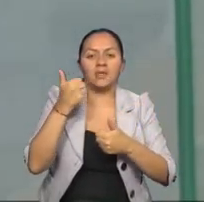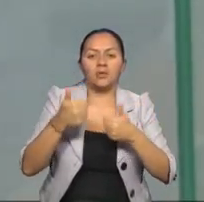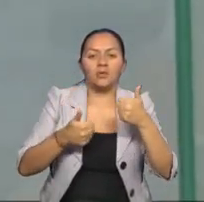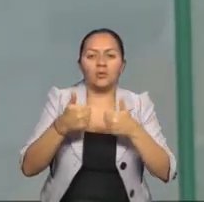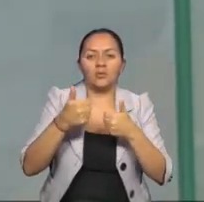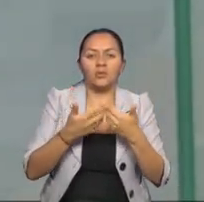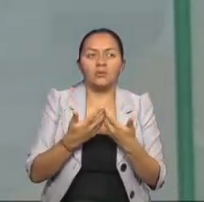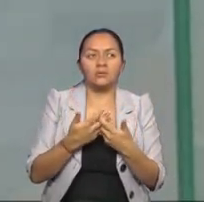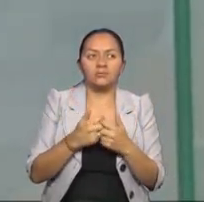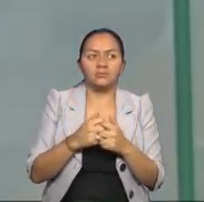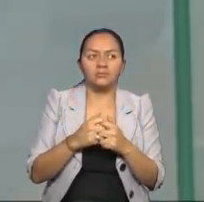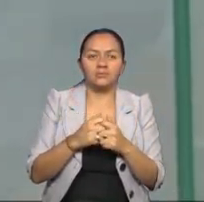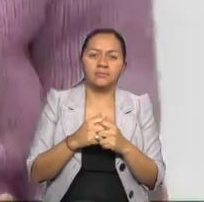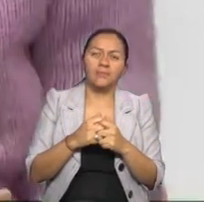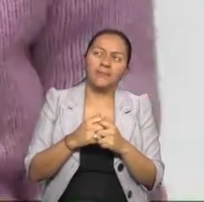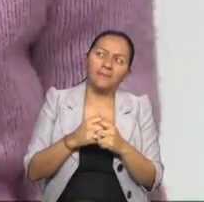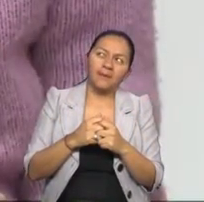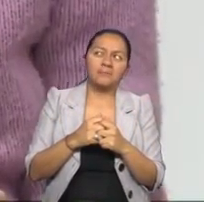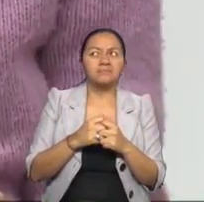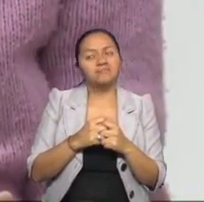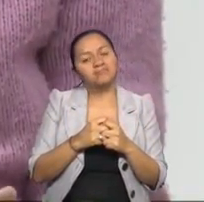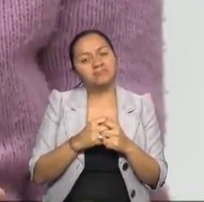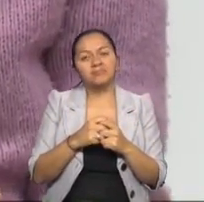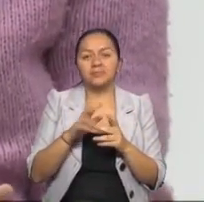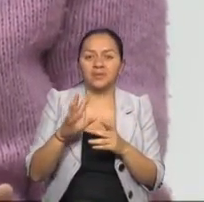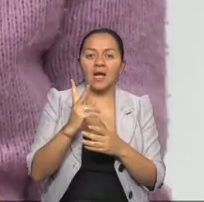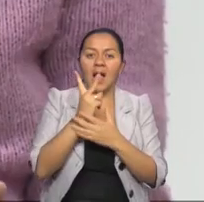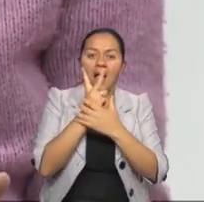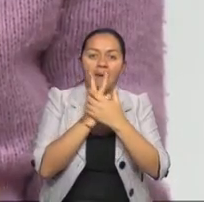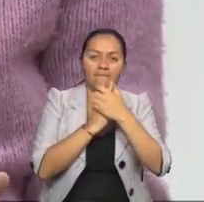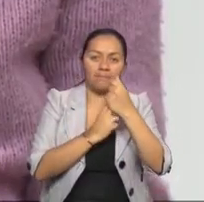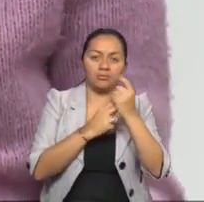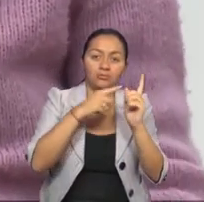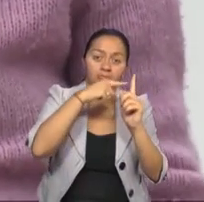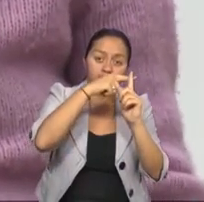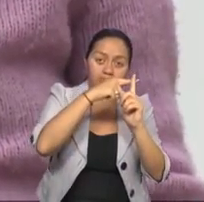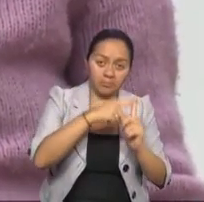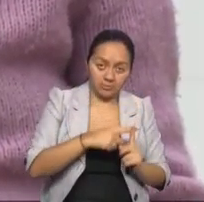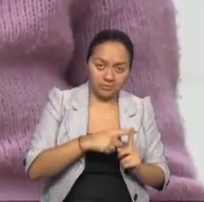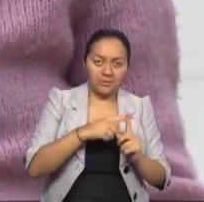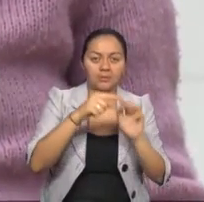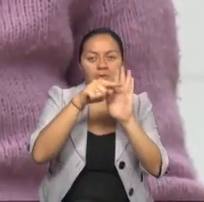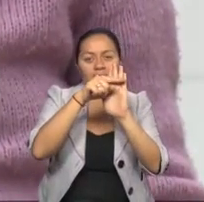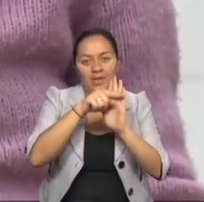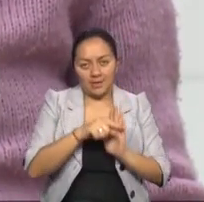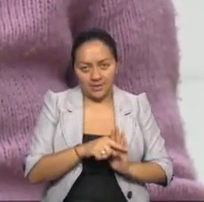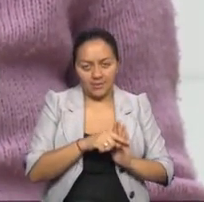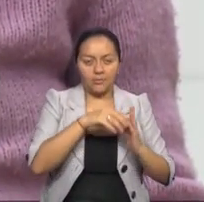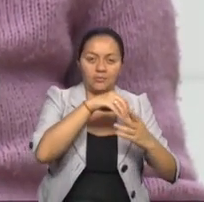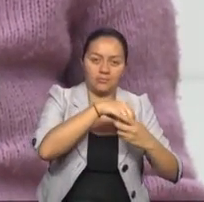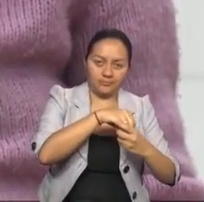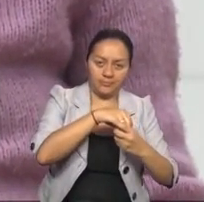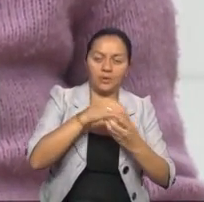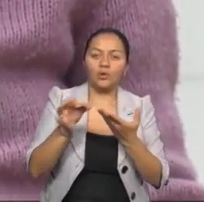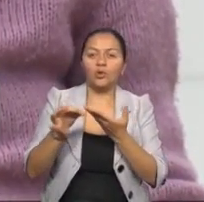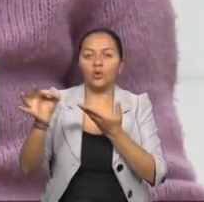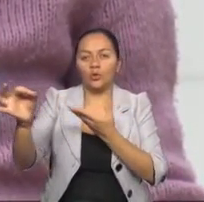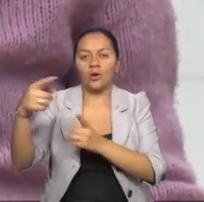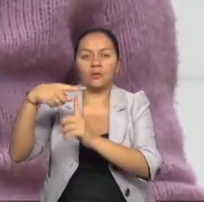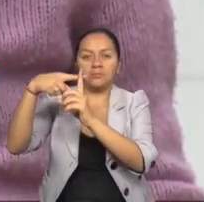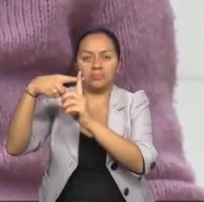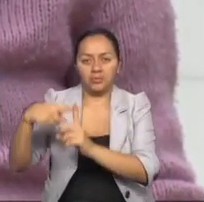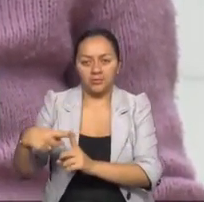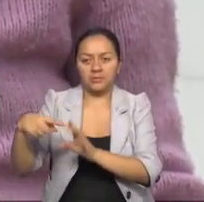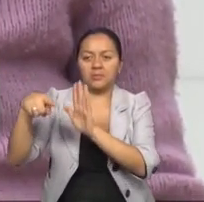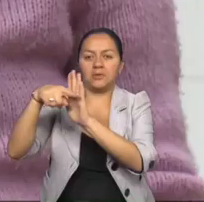constante no creo que ambas tienen pros y contras porque en el área rural no hay